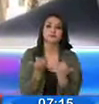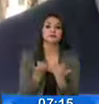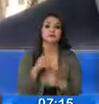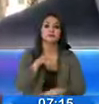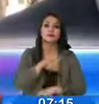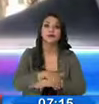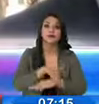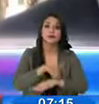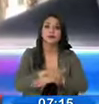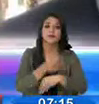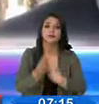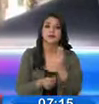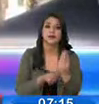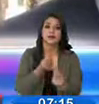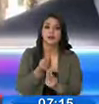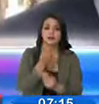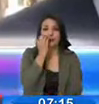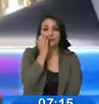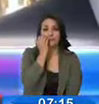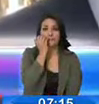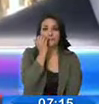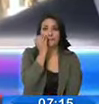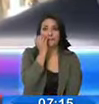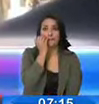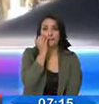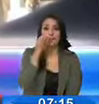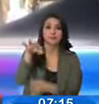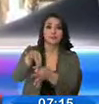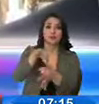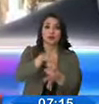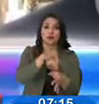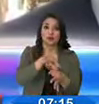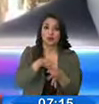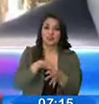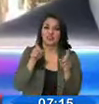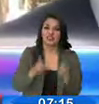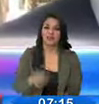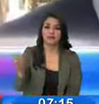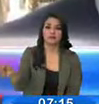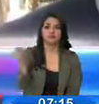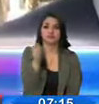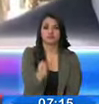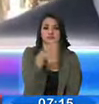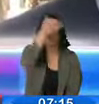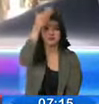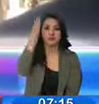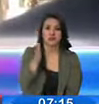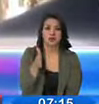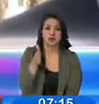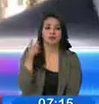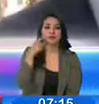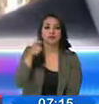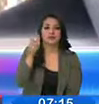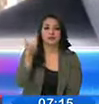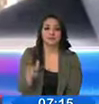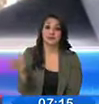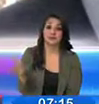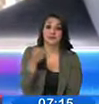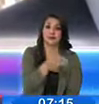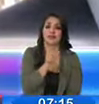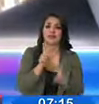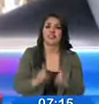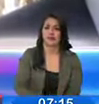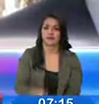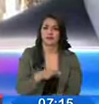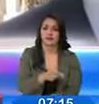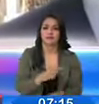vamos a permitir que se vote por la comparecencia, entiendo que en 48 horas, tanto del señor fiscal como del señor